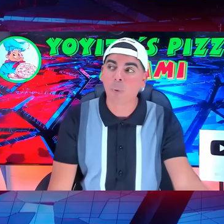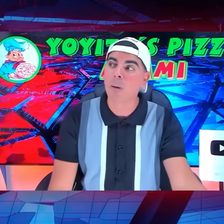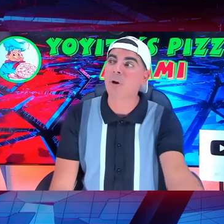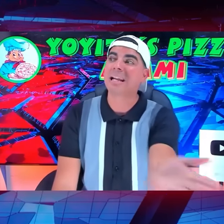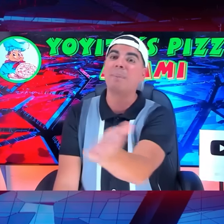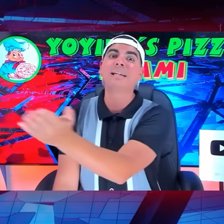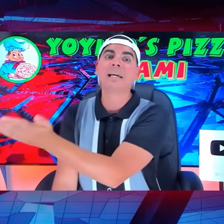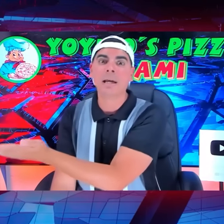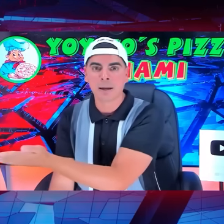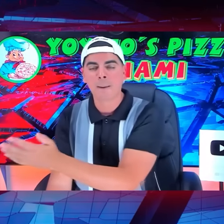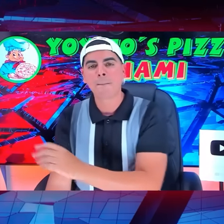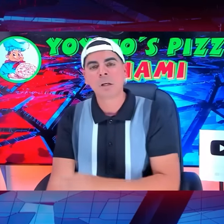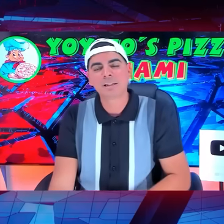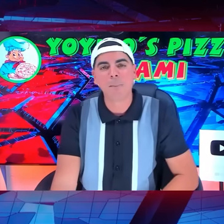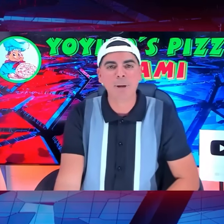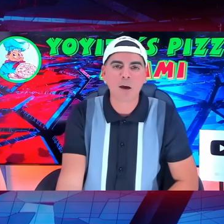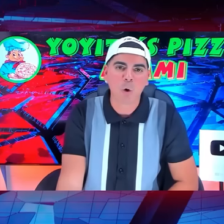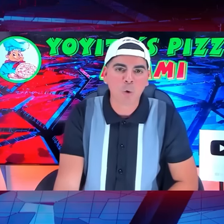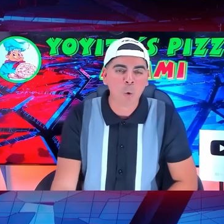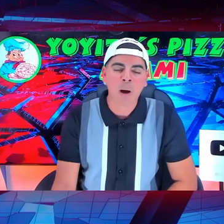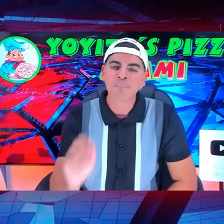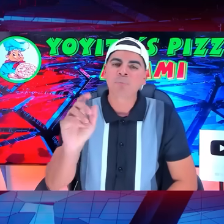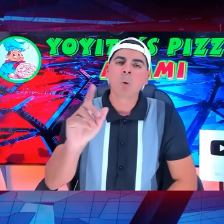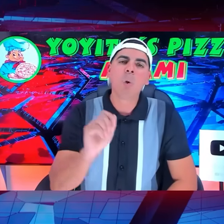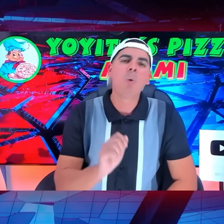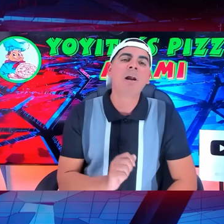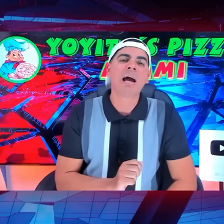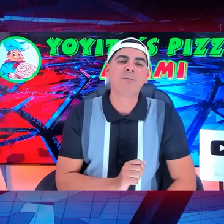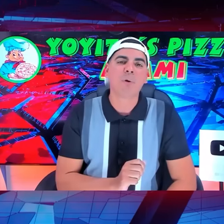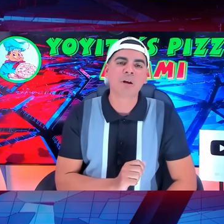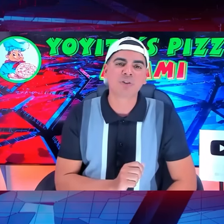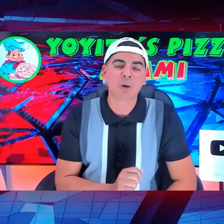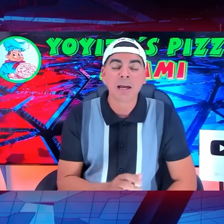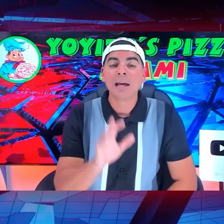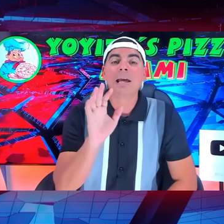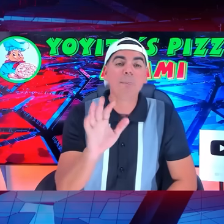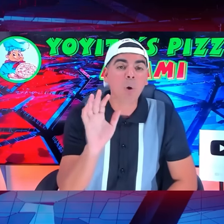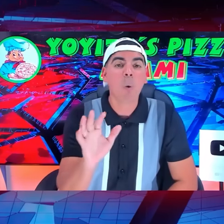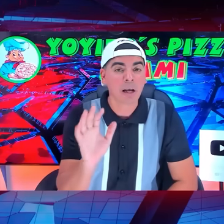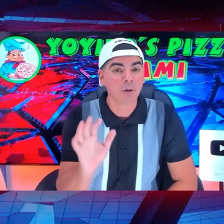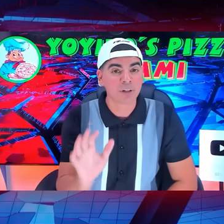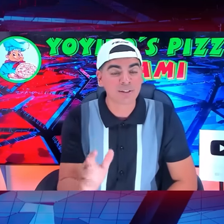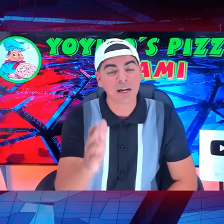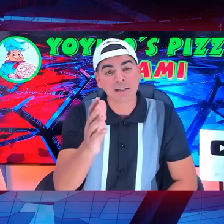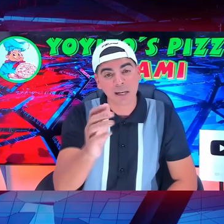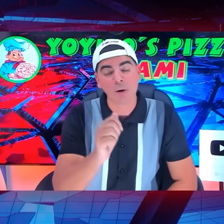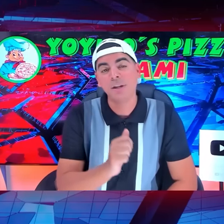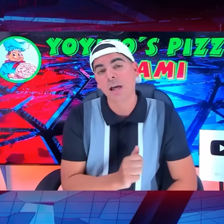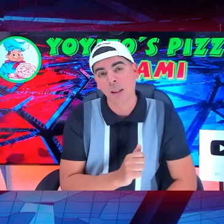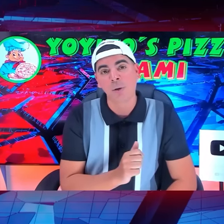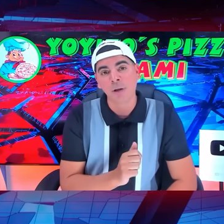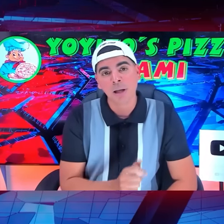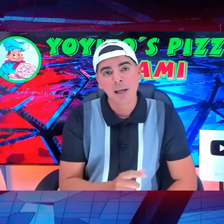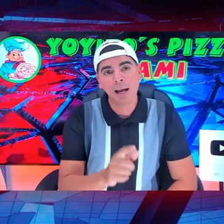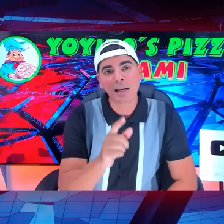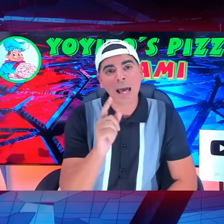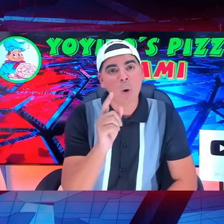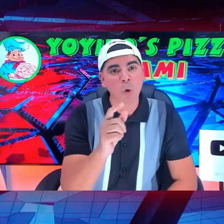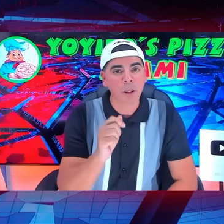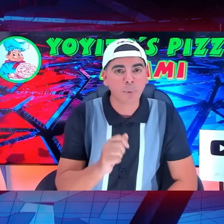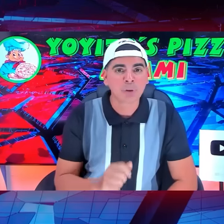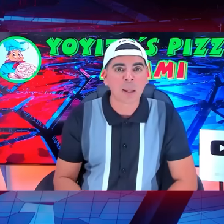Venezuela lo podemos repetir también con Cuba. Muy buenas informaciones y muy buenas noticias les tengo el día de hoy.